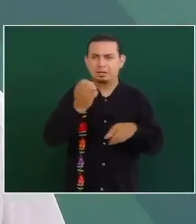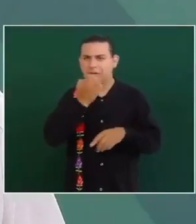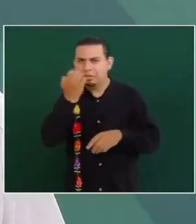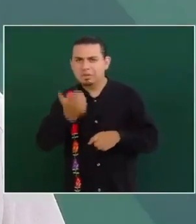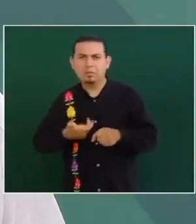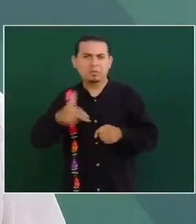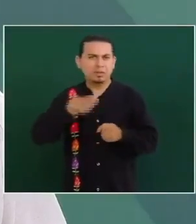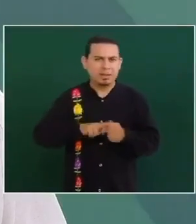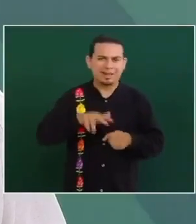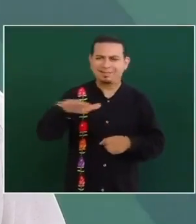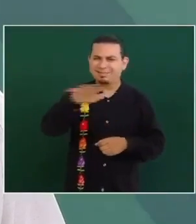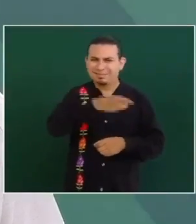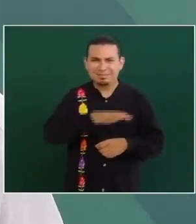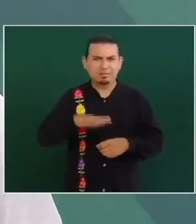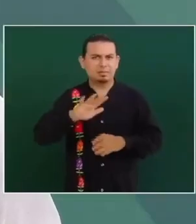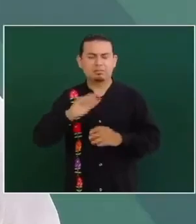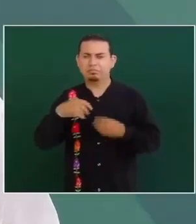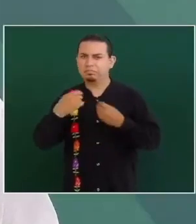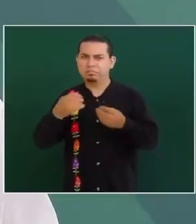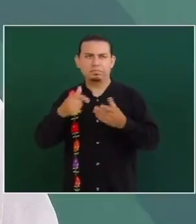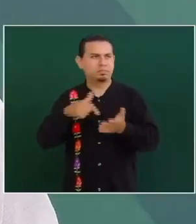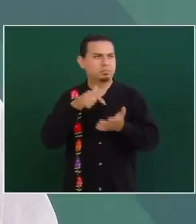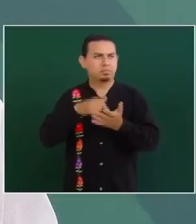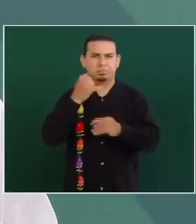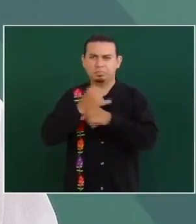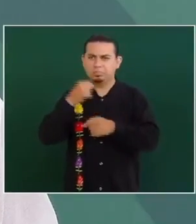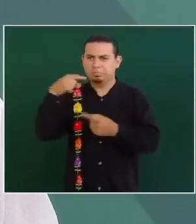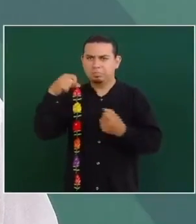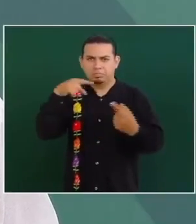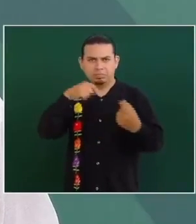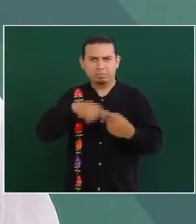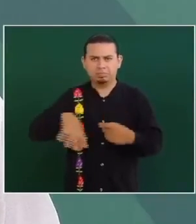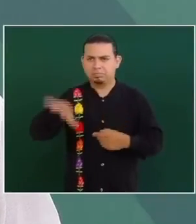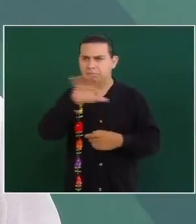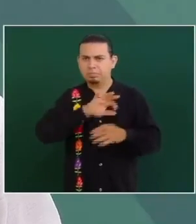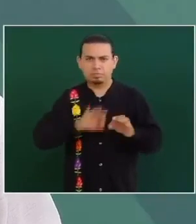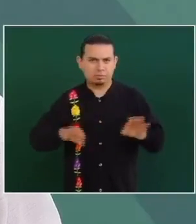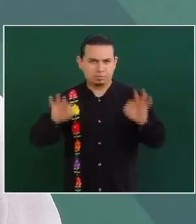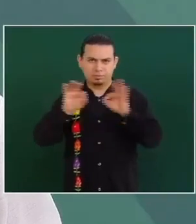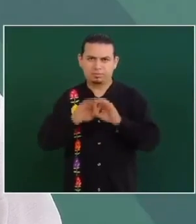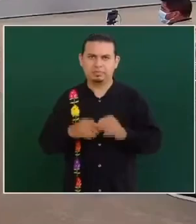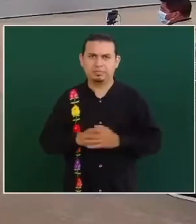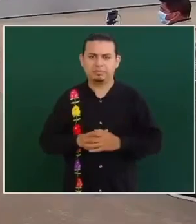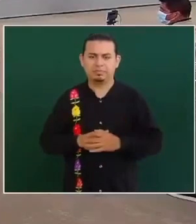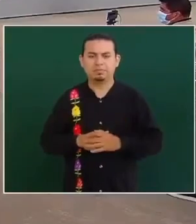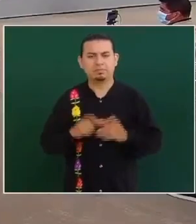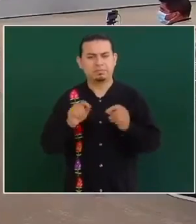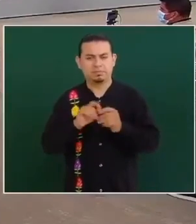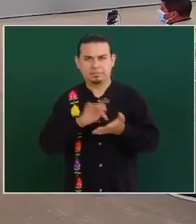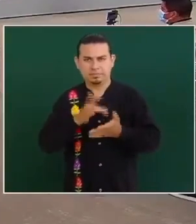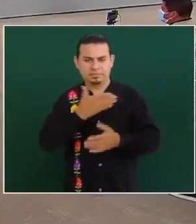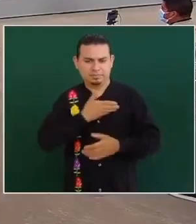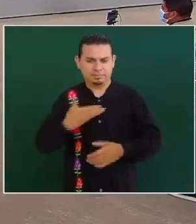en hospitales, en todos los sitios de interés colectivo. Gracias, presidente.